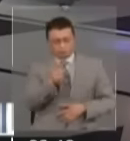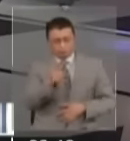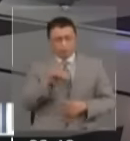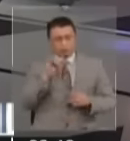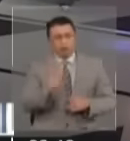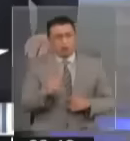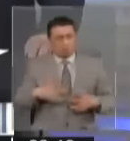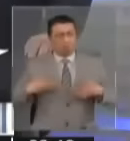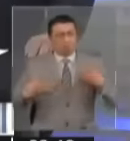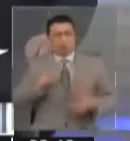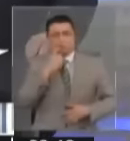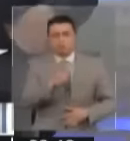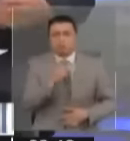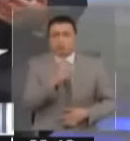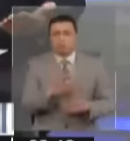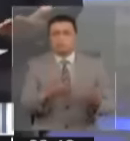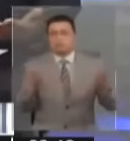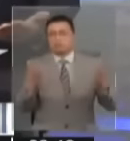tu actitud?